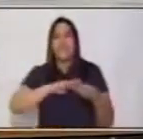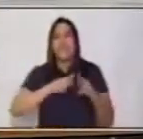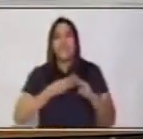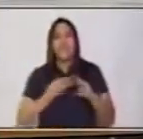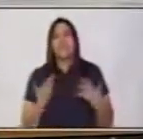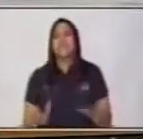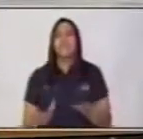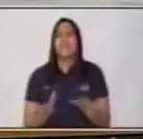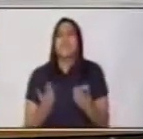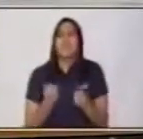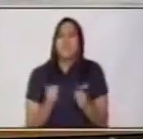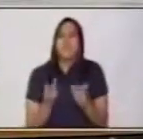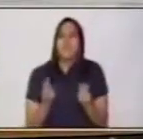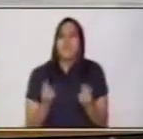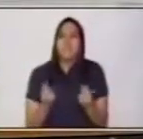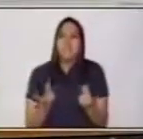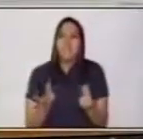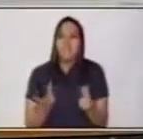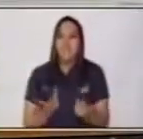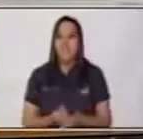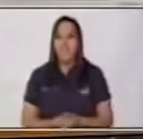va a ser el siguiente.